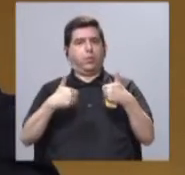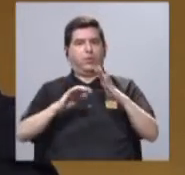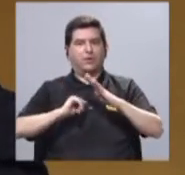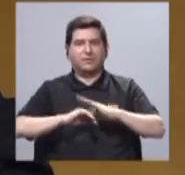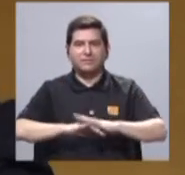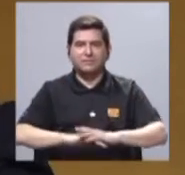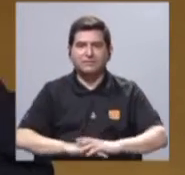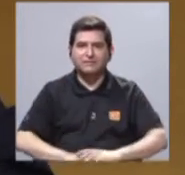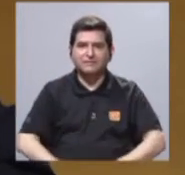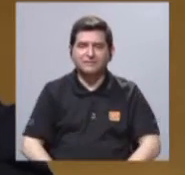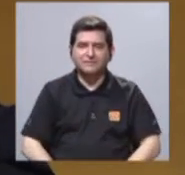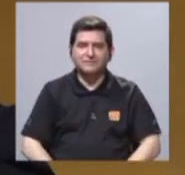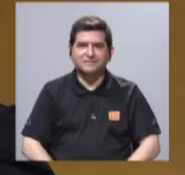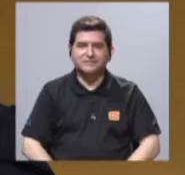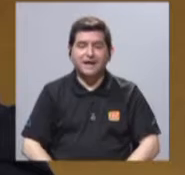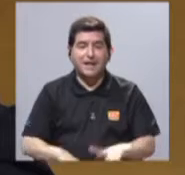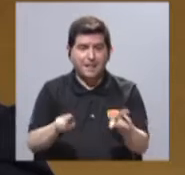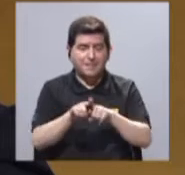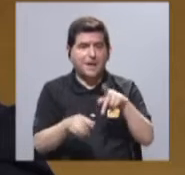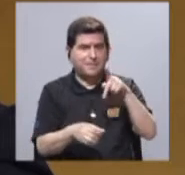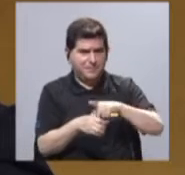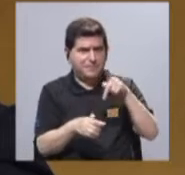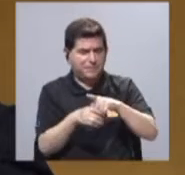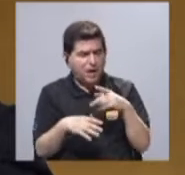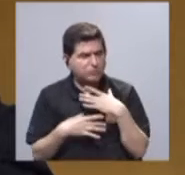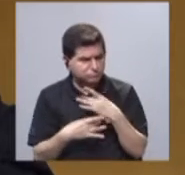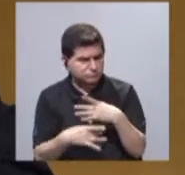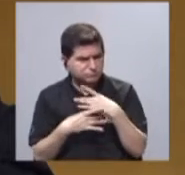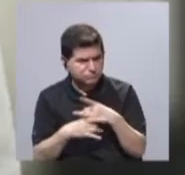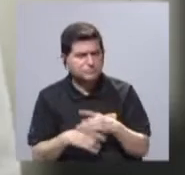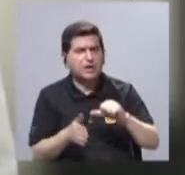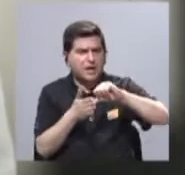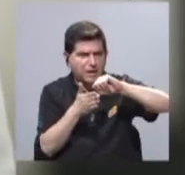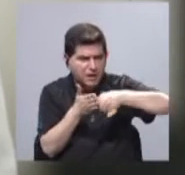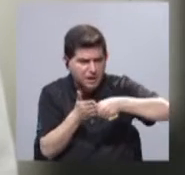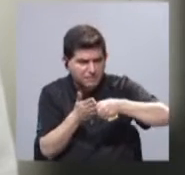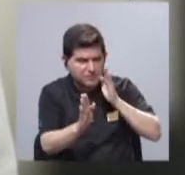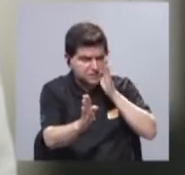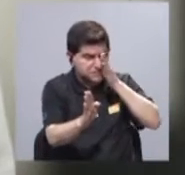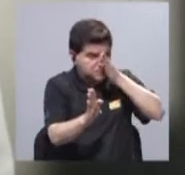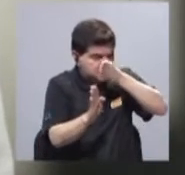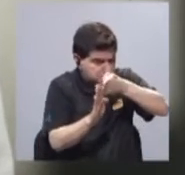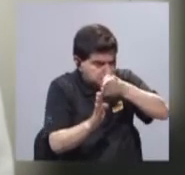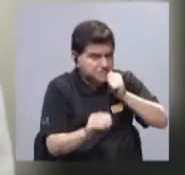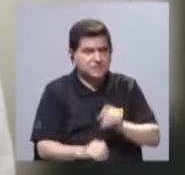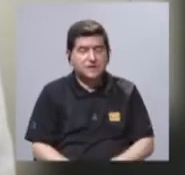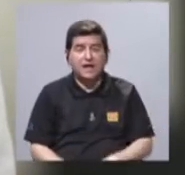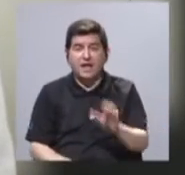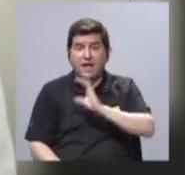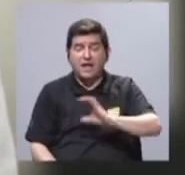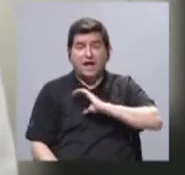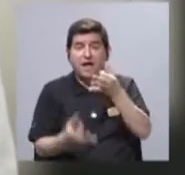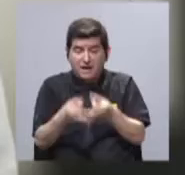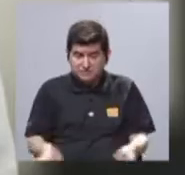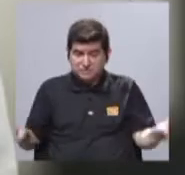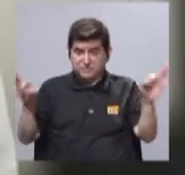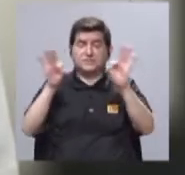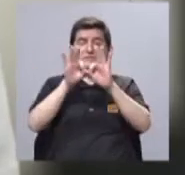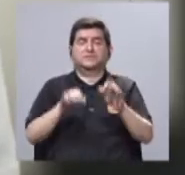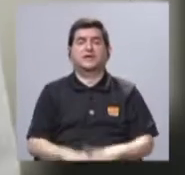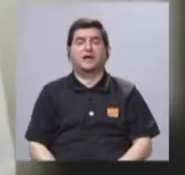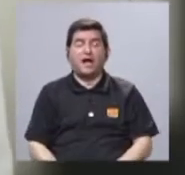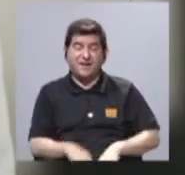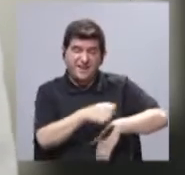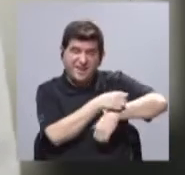sentía además intervenciones de diego muy interesantes muy incisivas y muy centradas en los aspectos importantes